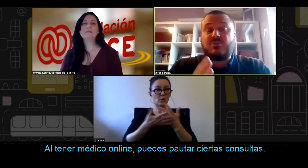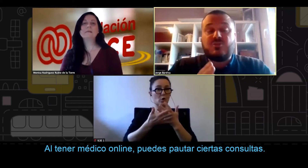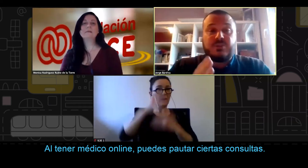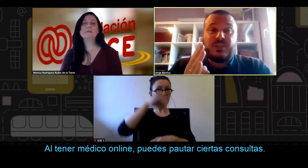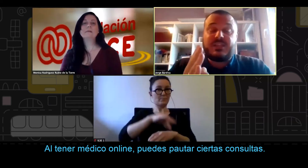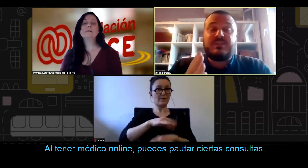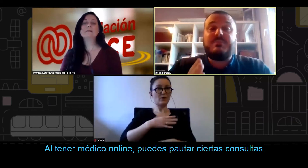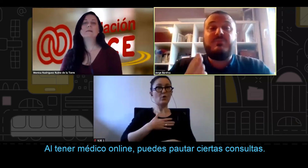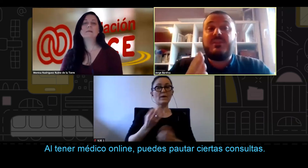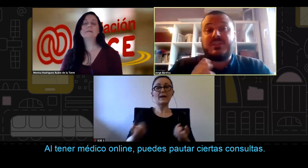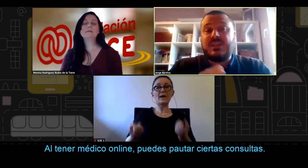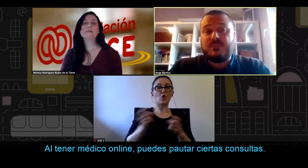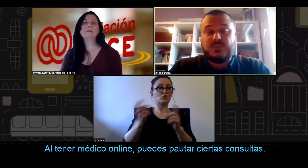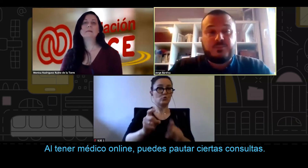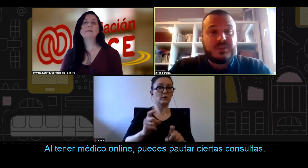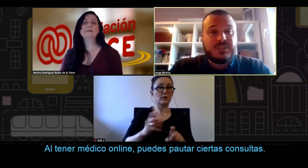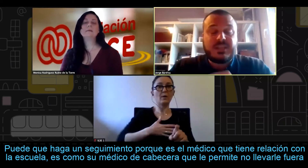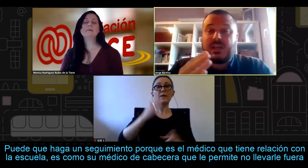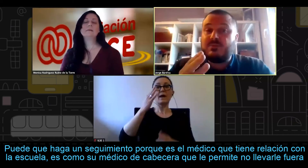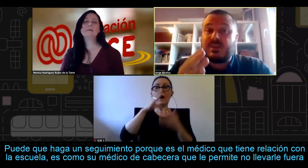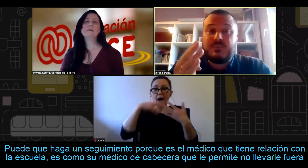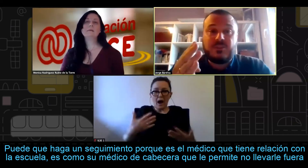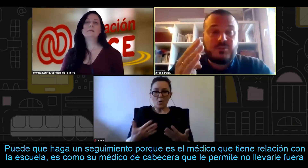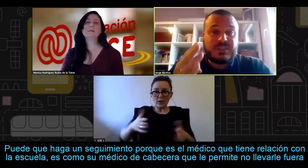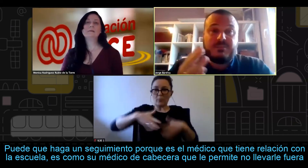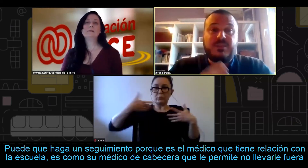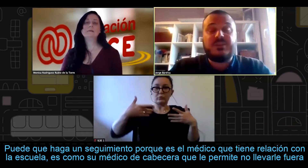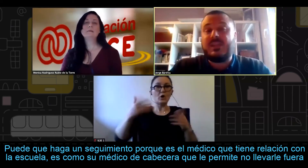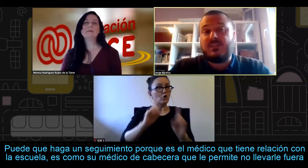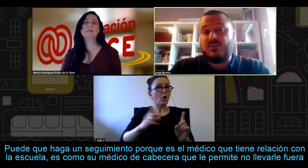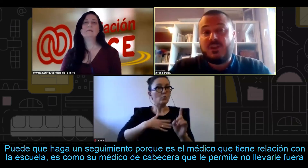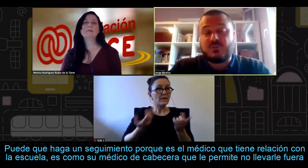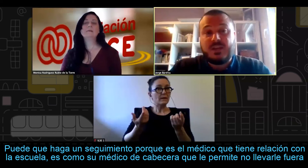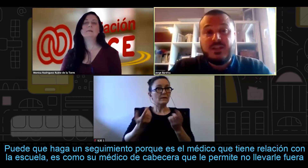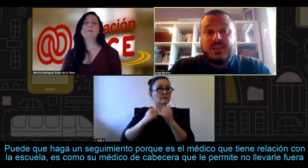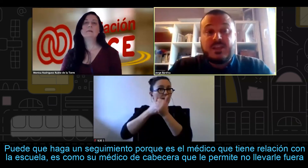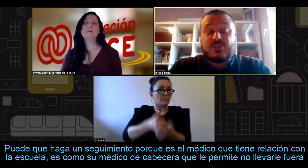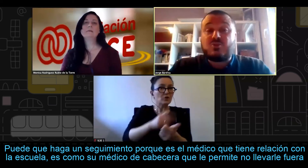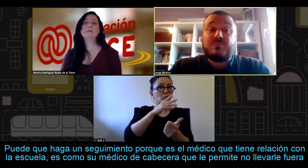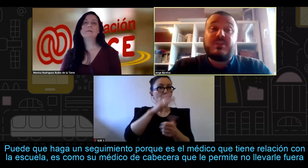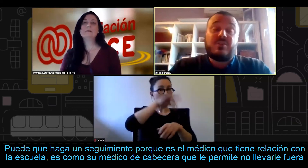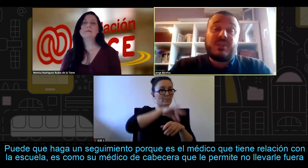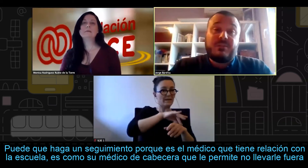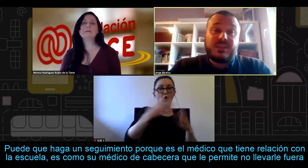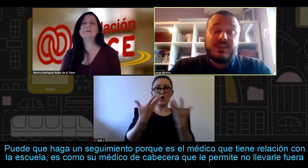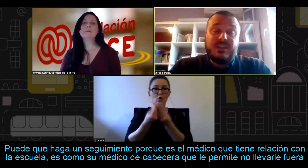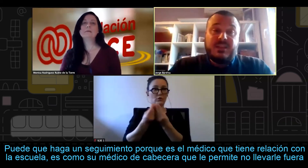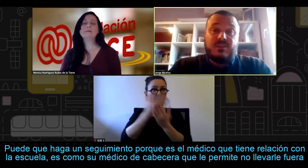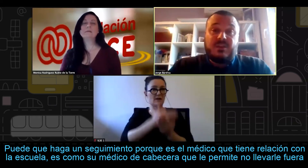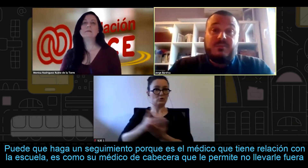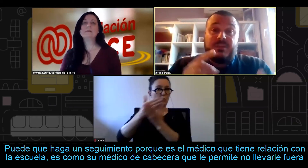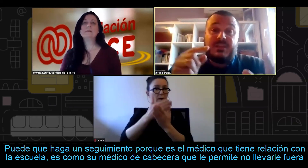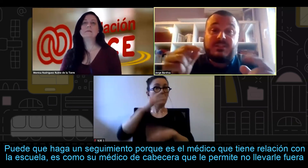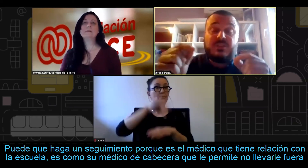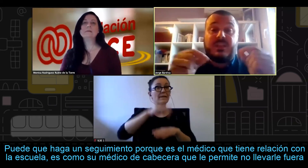ciertas consultas. No tiene que ser simplemente una necesidad del momento. Puede ser que le haga un seguimiento porque es el médico que tiene relación con la escuela. Es como su médico de cabecera, que lo que